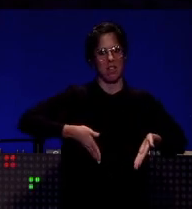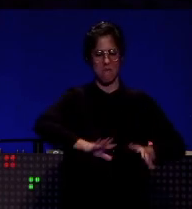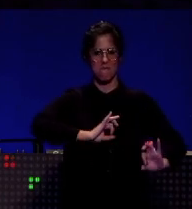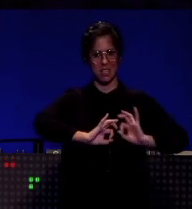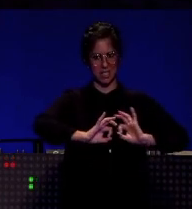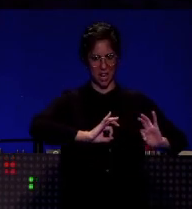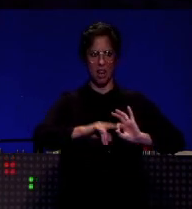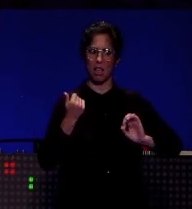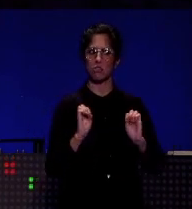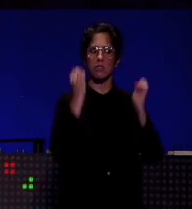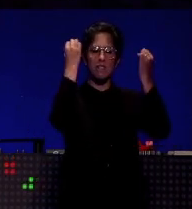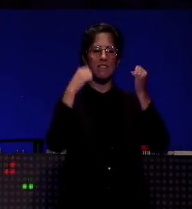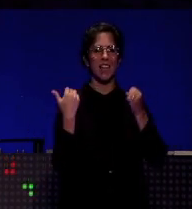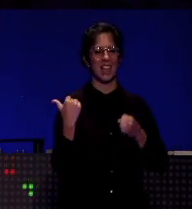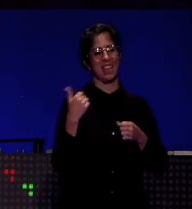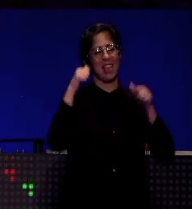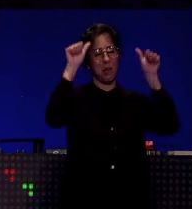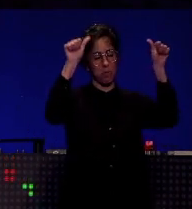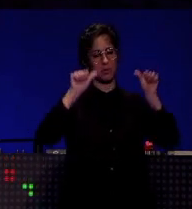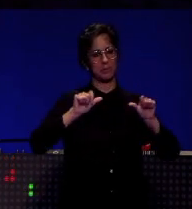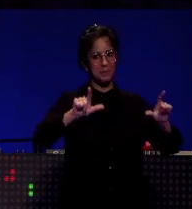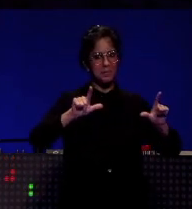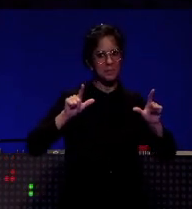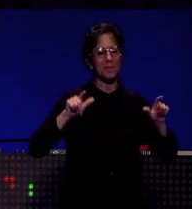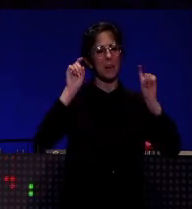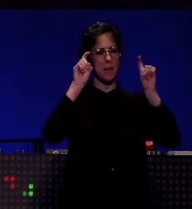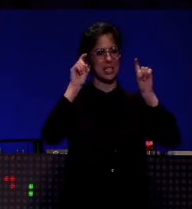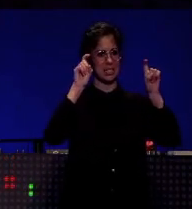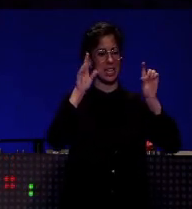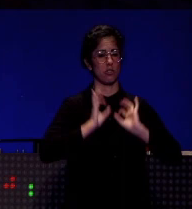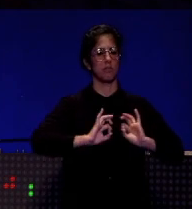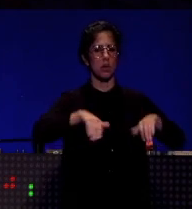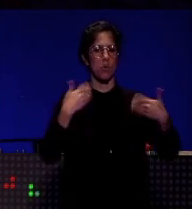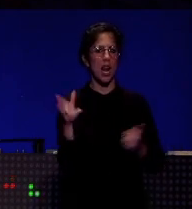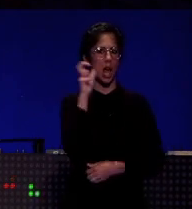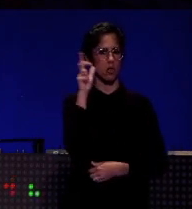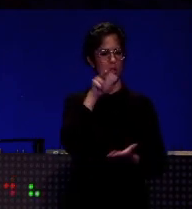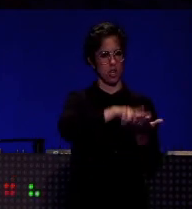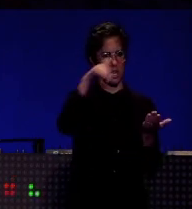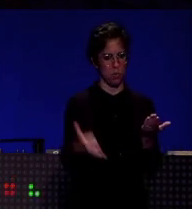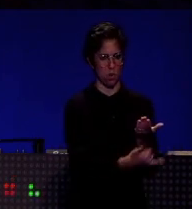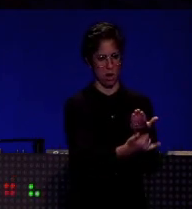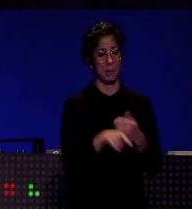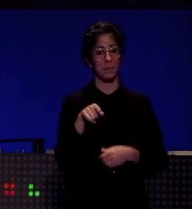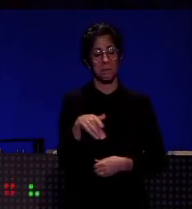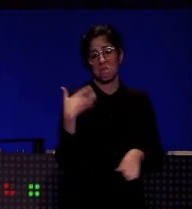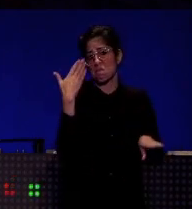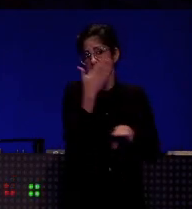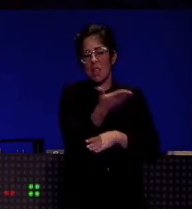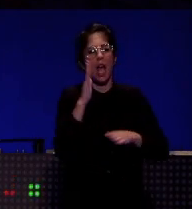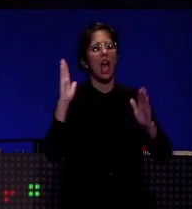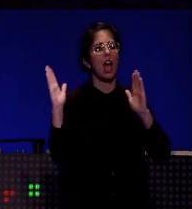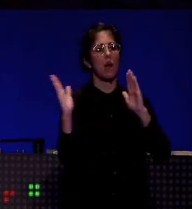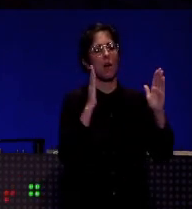licenciada en magisterio especializado en audición y lenguaje le da por presentarse al programa aquel de supermodelo y